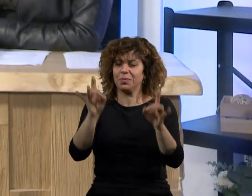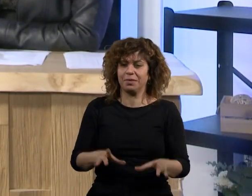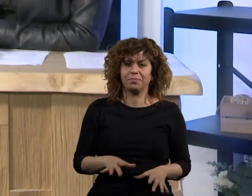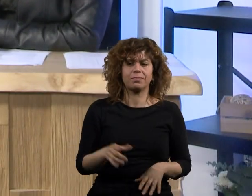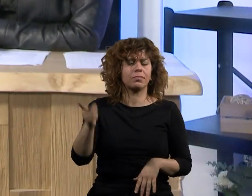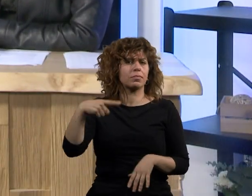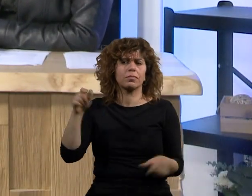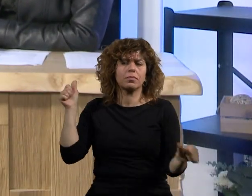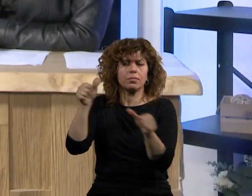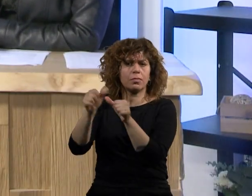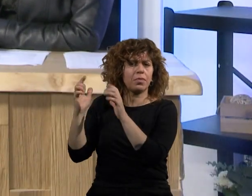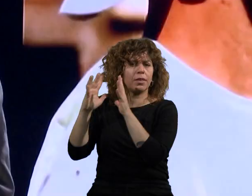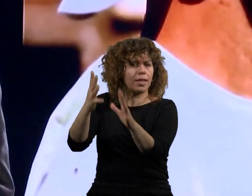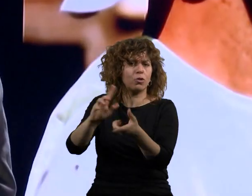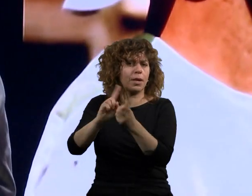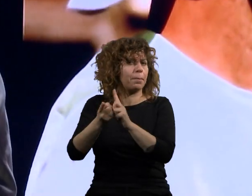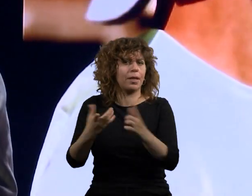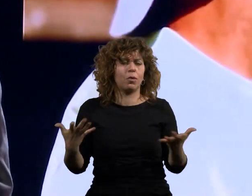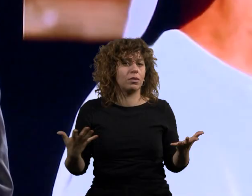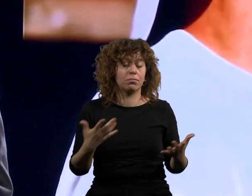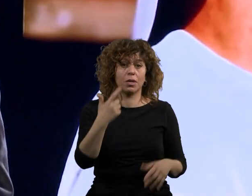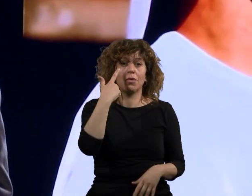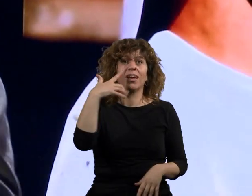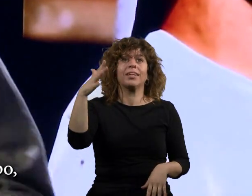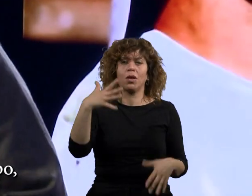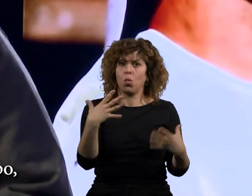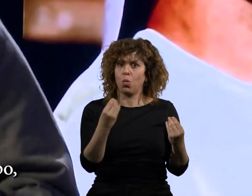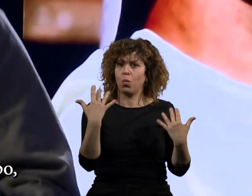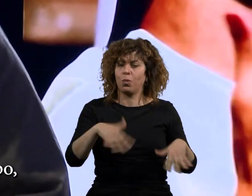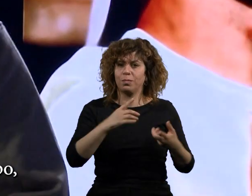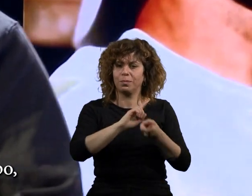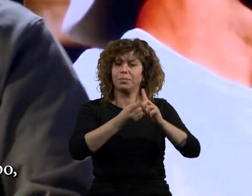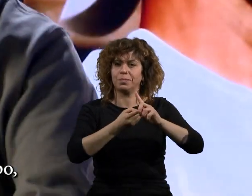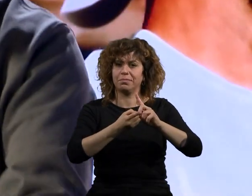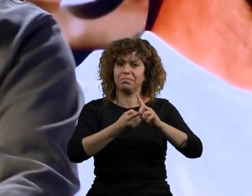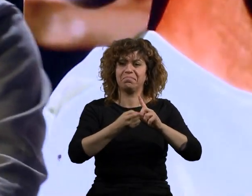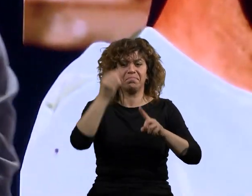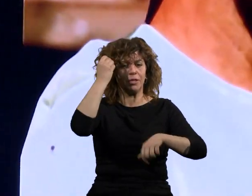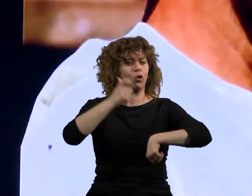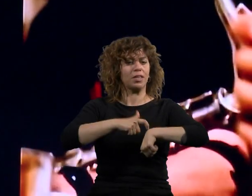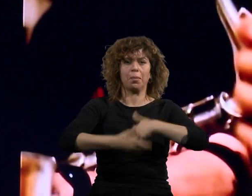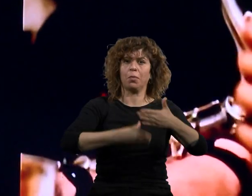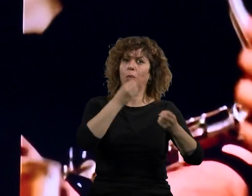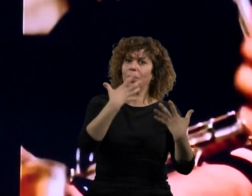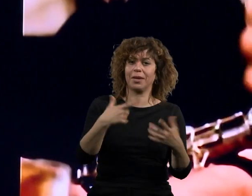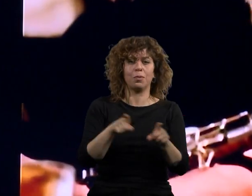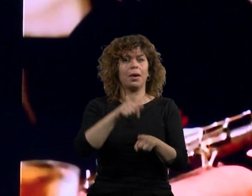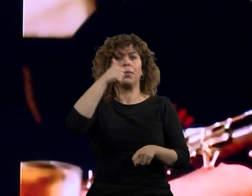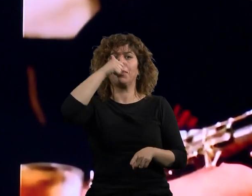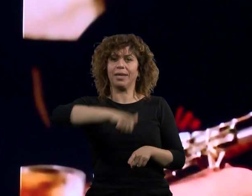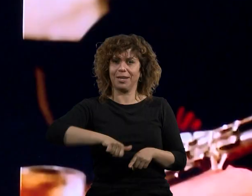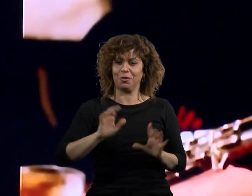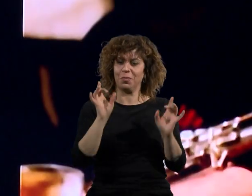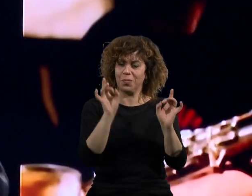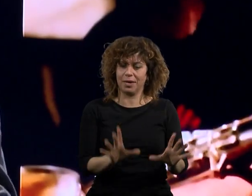habéis cambiado en estos 10 años? Bueno, pues fíjate, mucho, mucho. Creo que nos ha sentado bien el tiempo, hemos madurado como un buen vino, hemos madurado